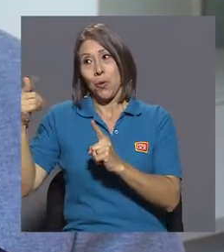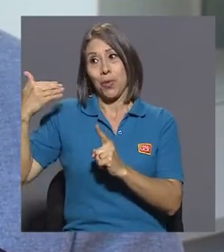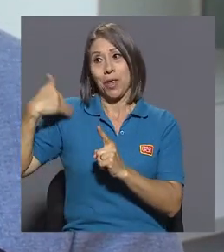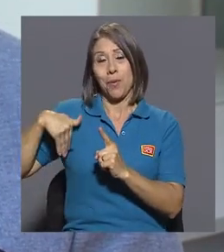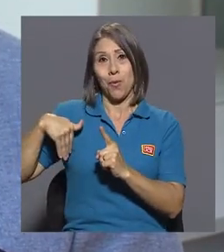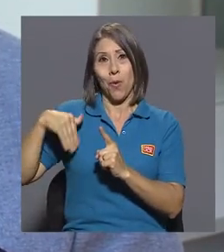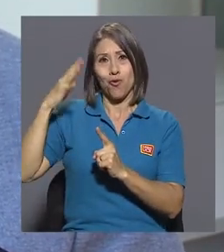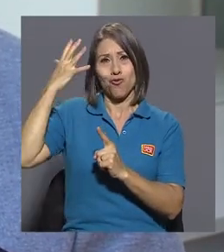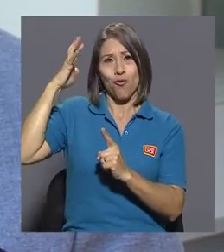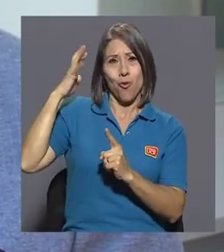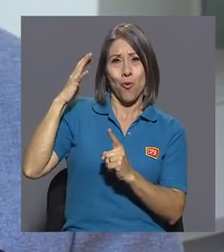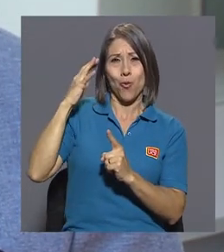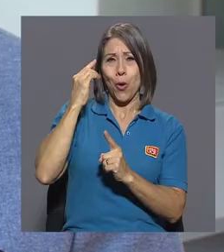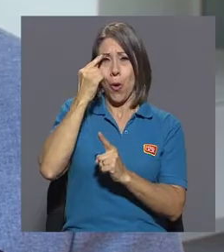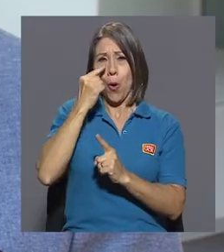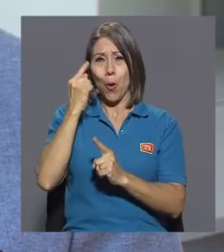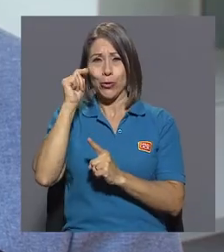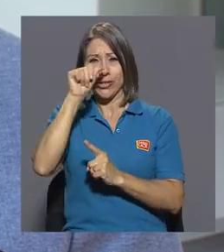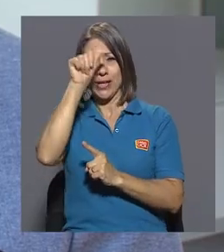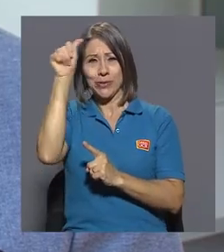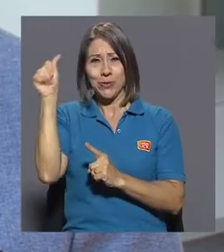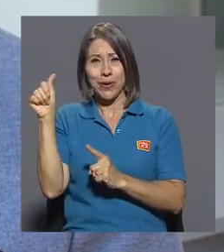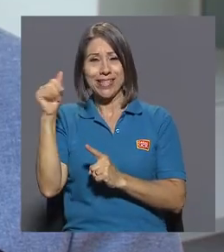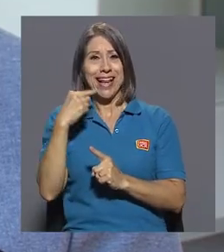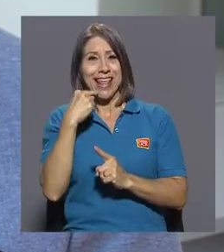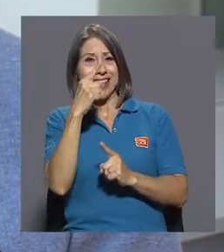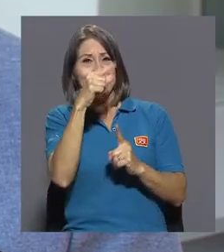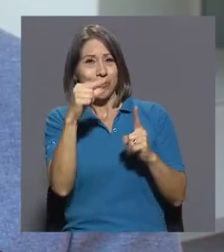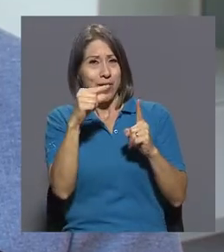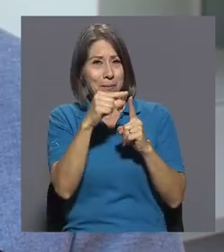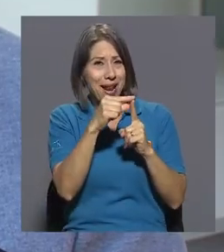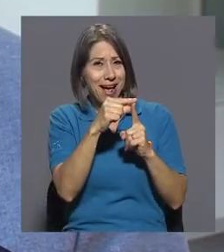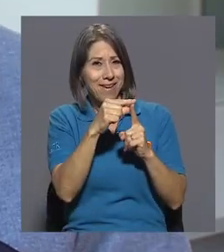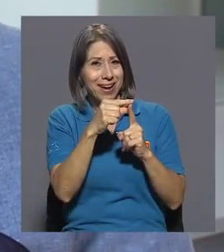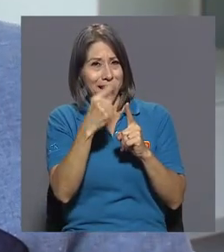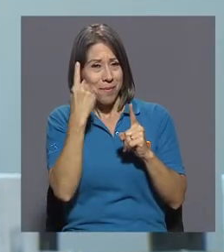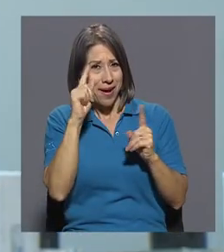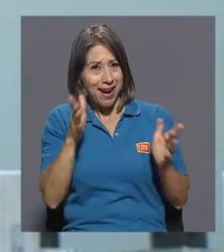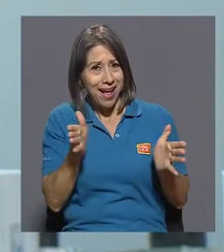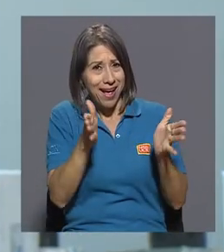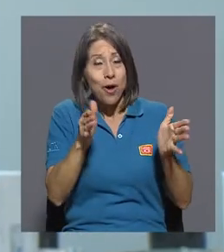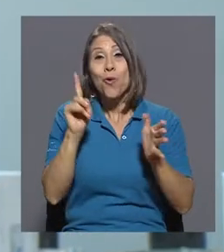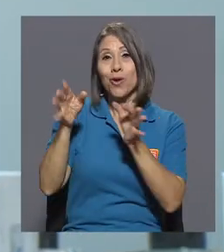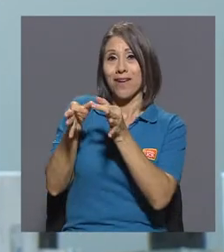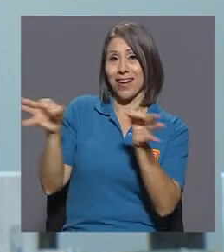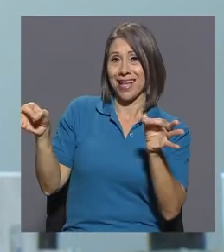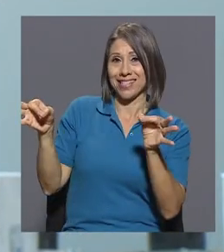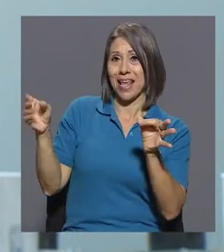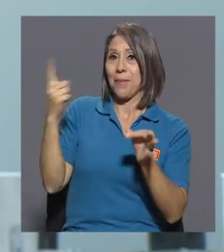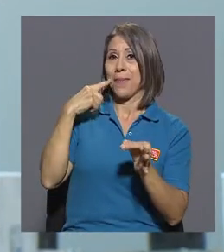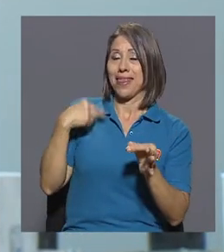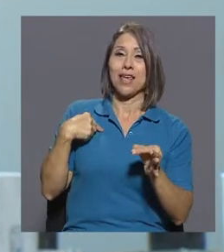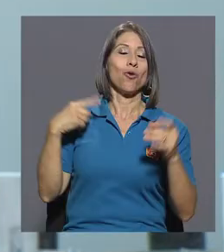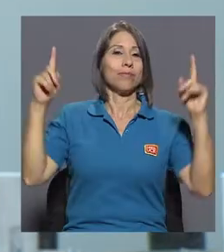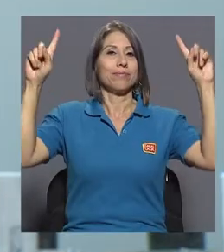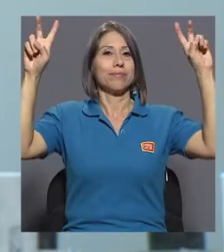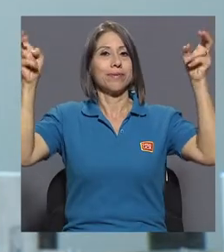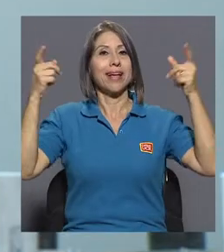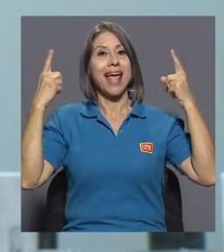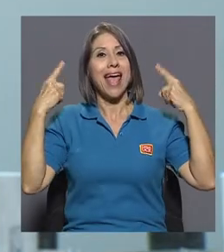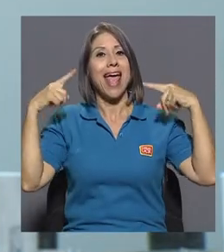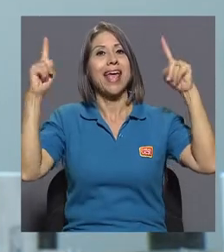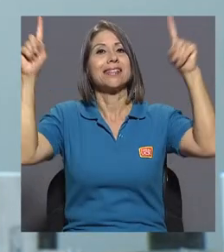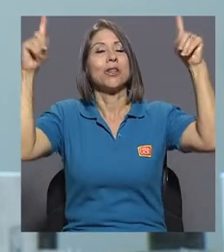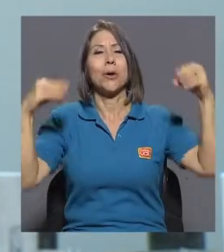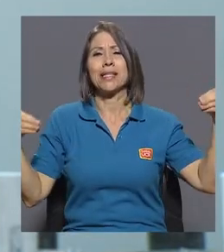que le da a usted una palabra sí, clave para seguir frase, empujando la vida. Sí. El éxito es la mayor venganza. Y en